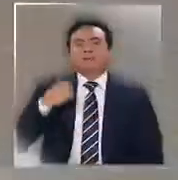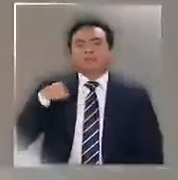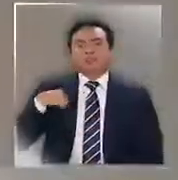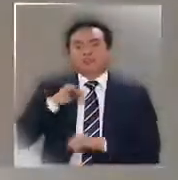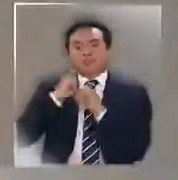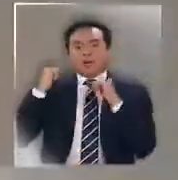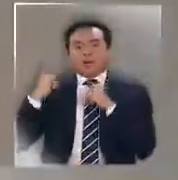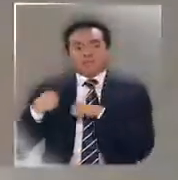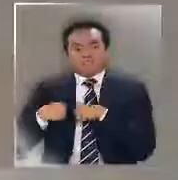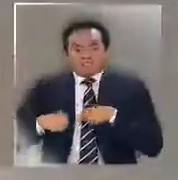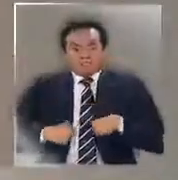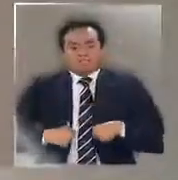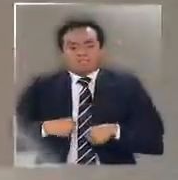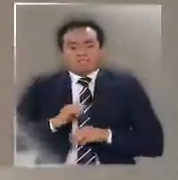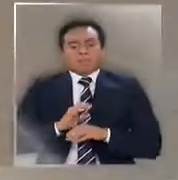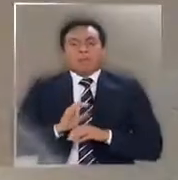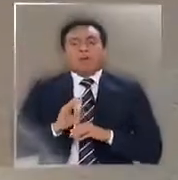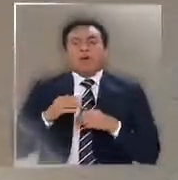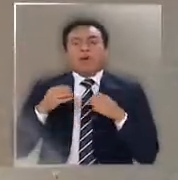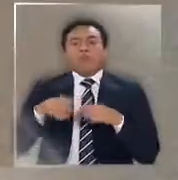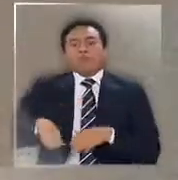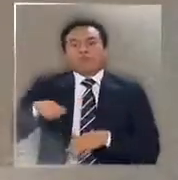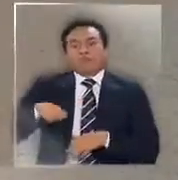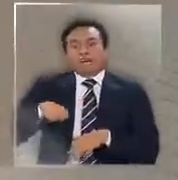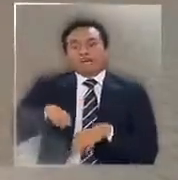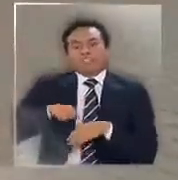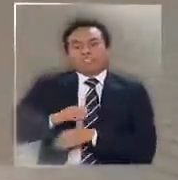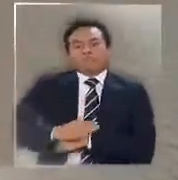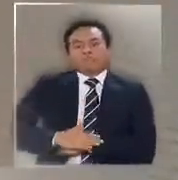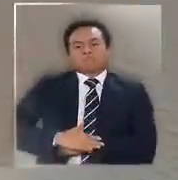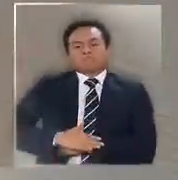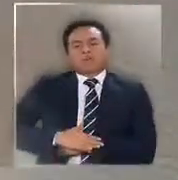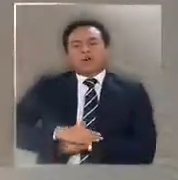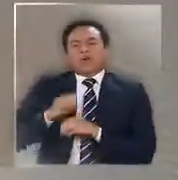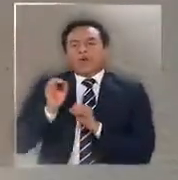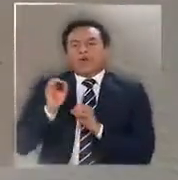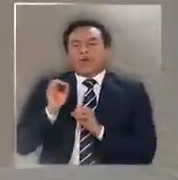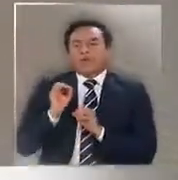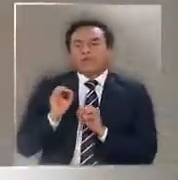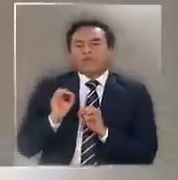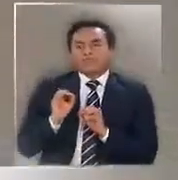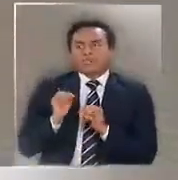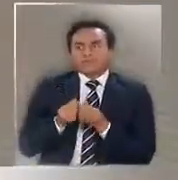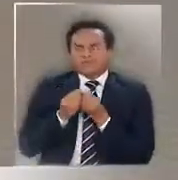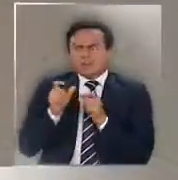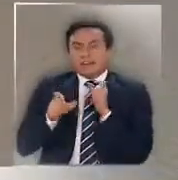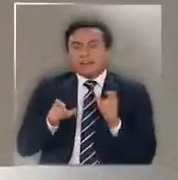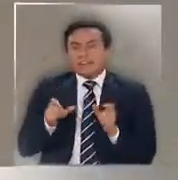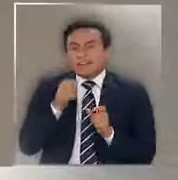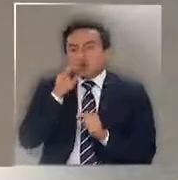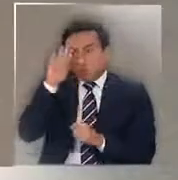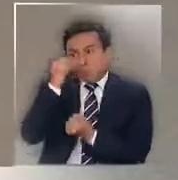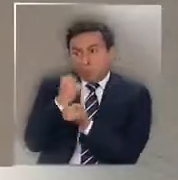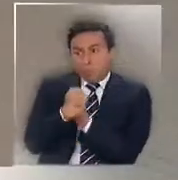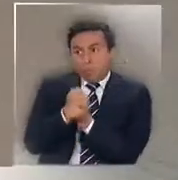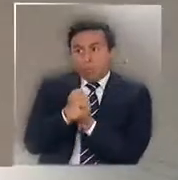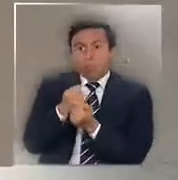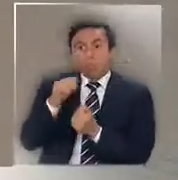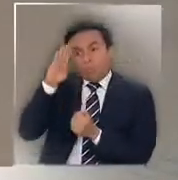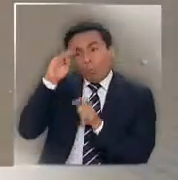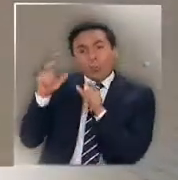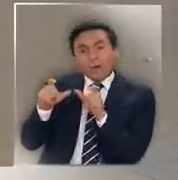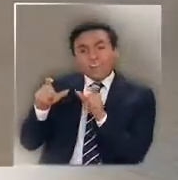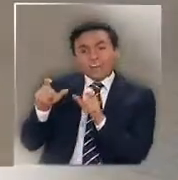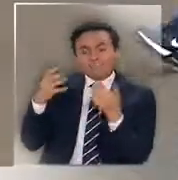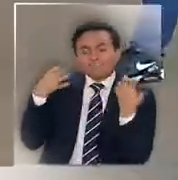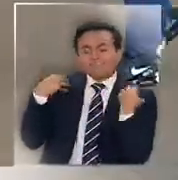así, si ando con bolsa la pongo así. ¿Ya? Y si está muy lleno, le pido al guardia que dirige